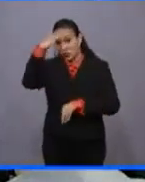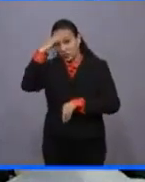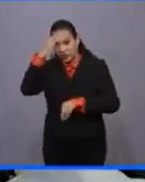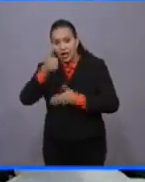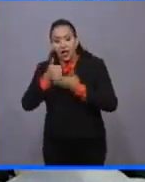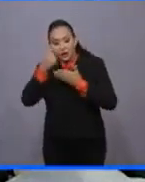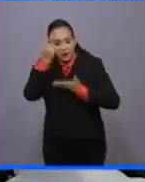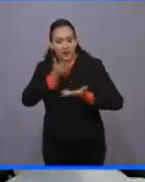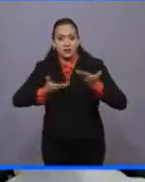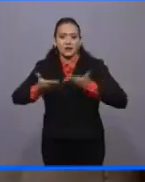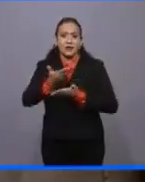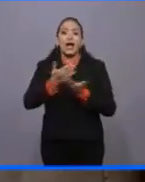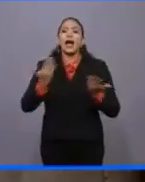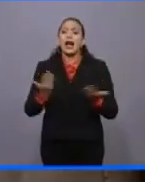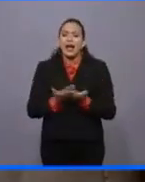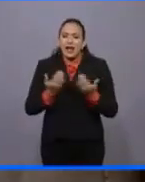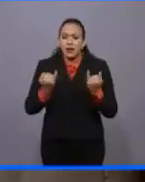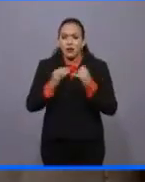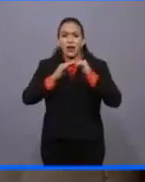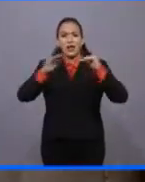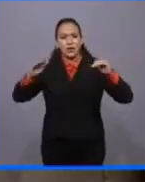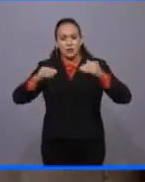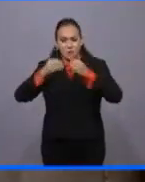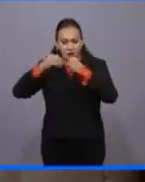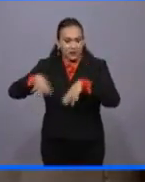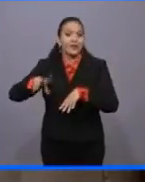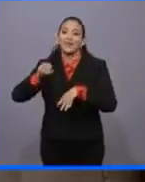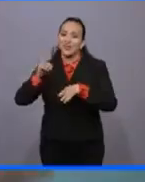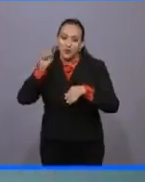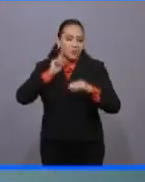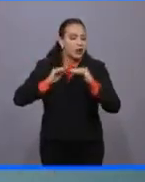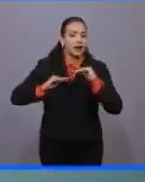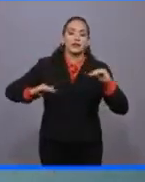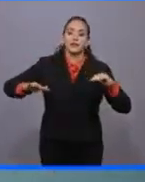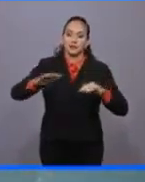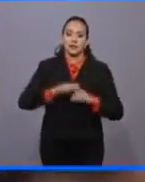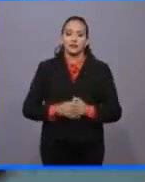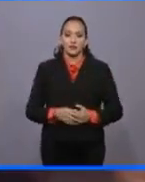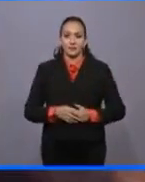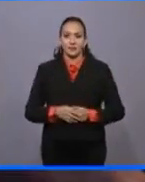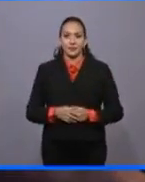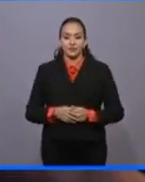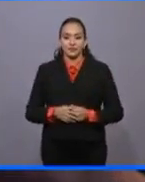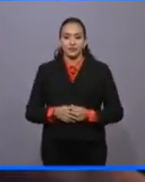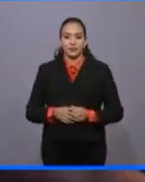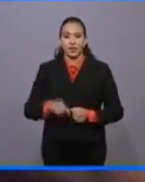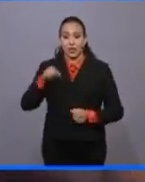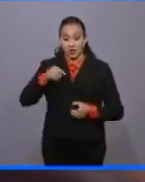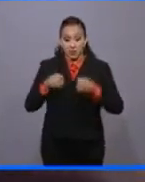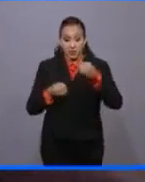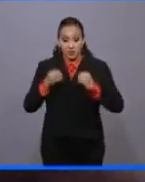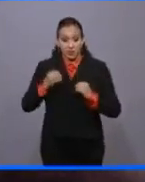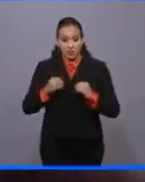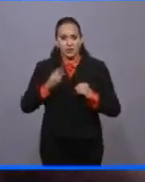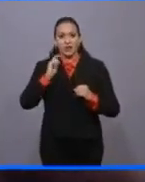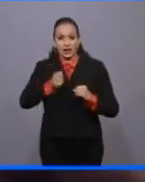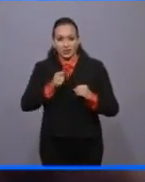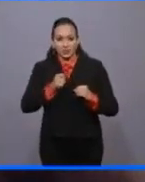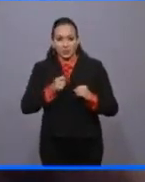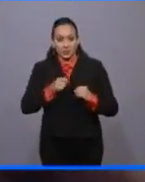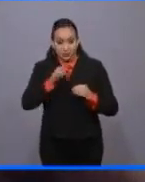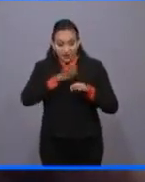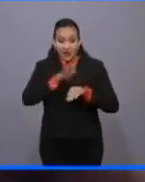igualdad no puede seguir siendo una promesa tan solo para algunas mujeres. Aquí la Corte no ocupa el